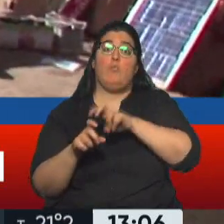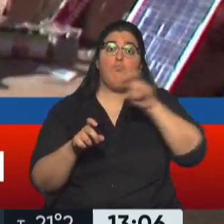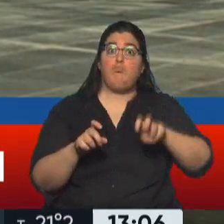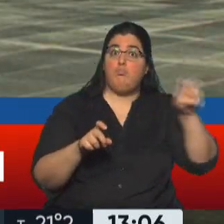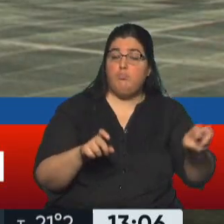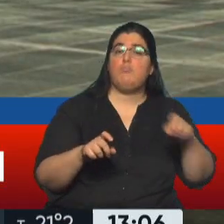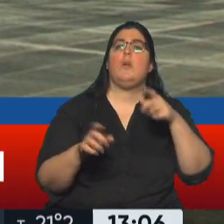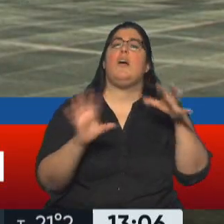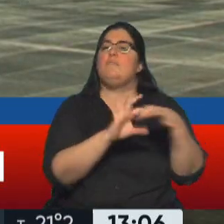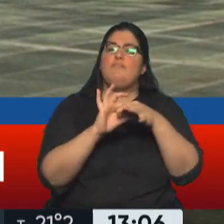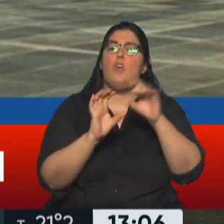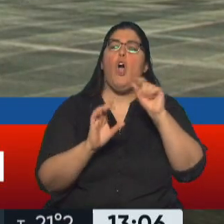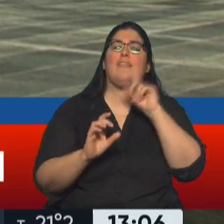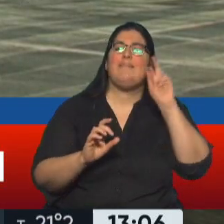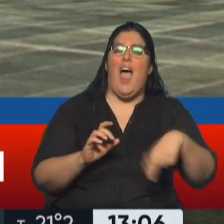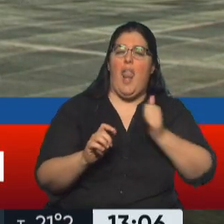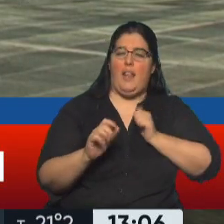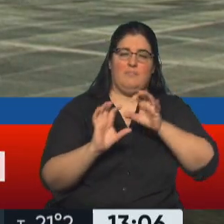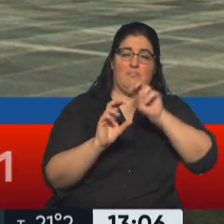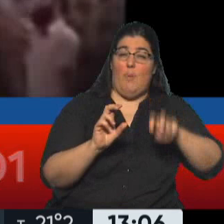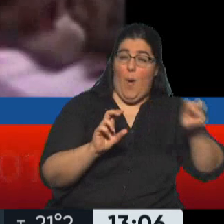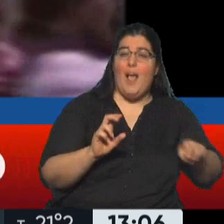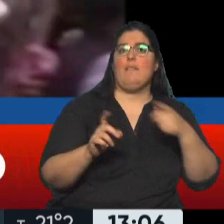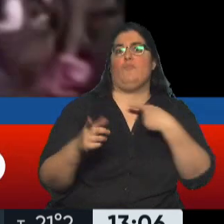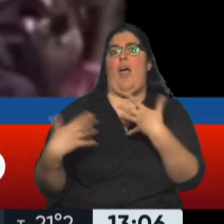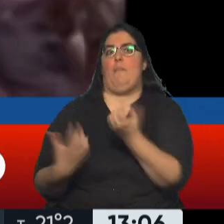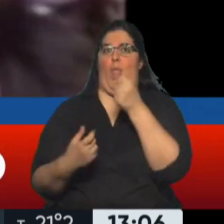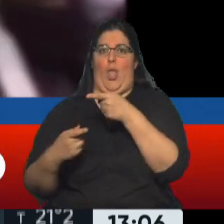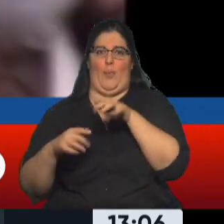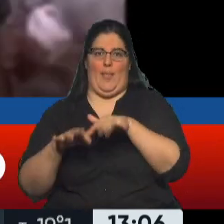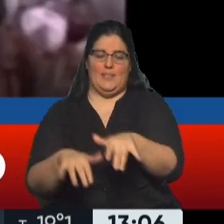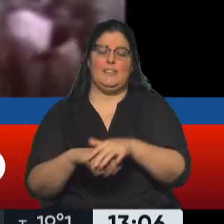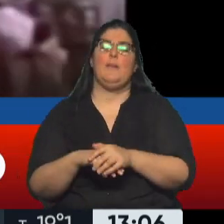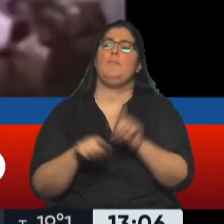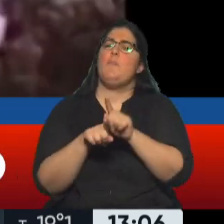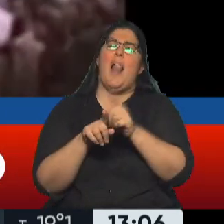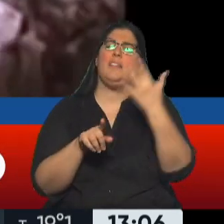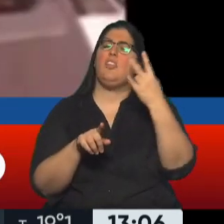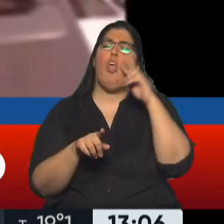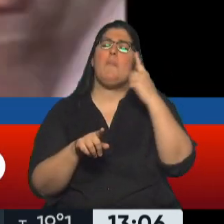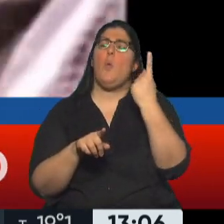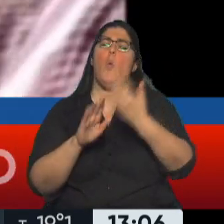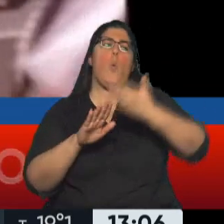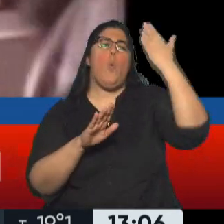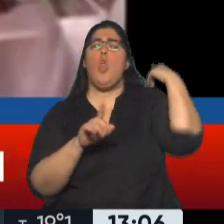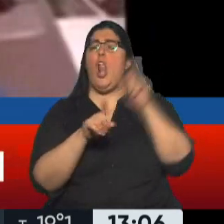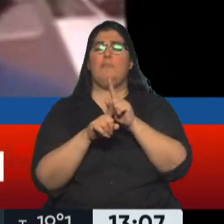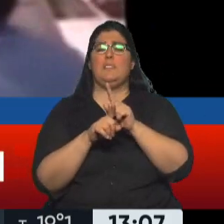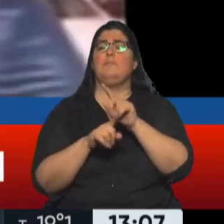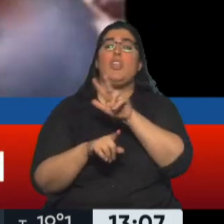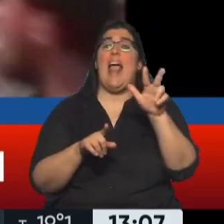aliados de la OTAN. Casi como un calco de la ofensiva que en los primeros meses de 2001 les había permitido a los